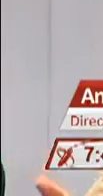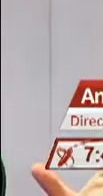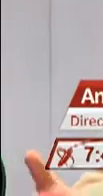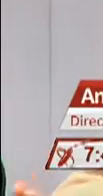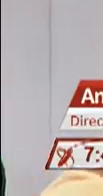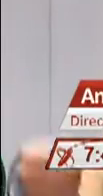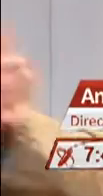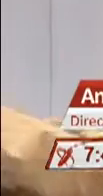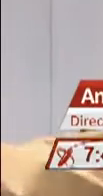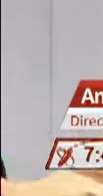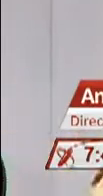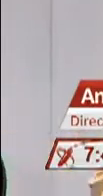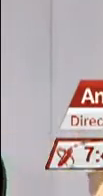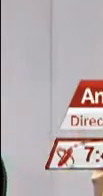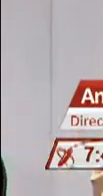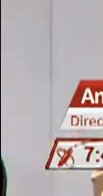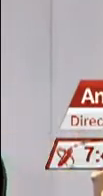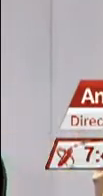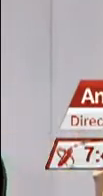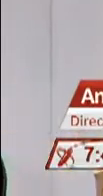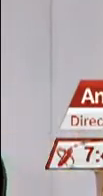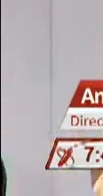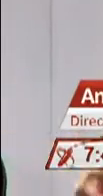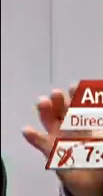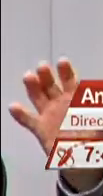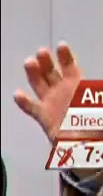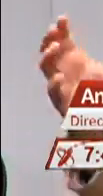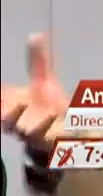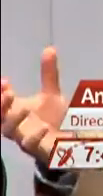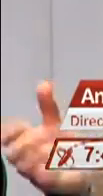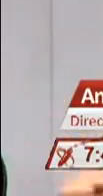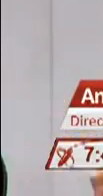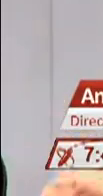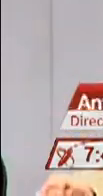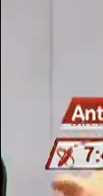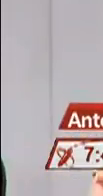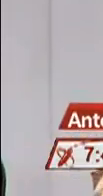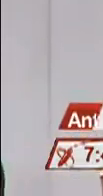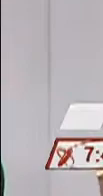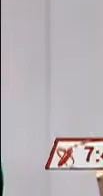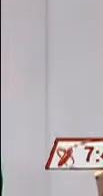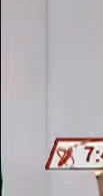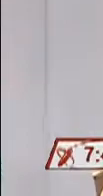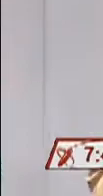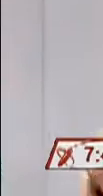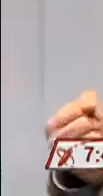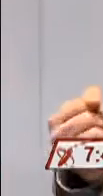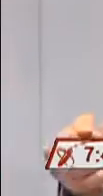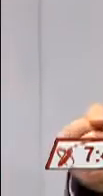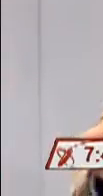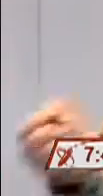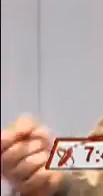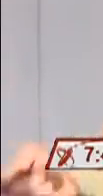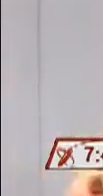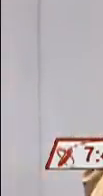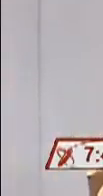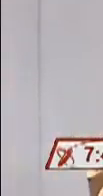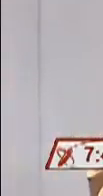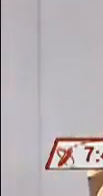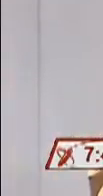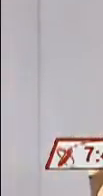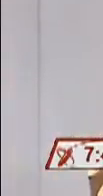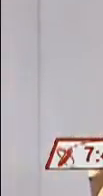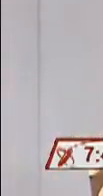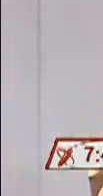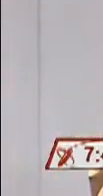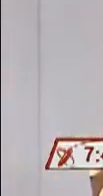plano histórico como en el plano contemporáneo. Y entonces tal vez lo que norma la acción es eso, el ímpetu de